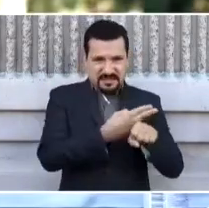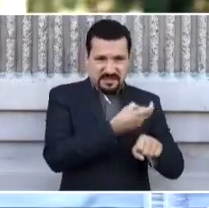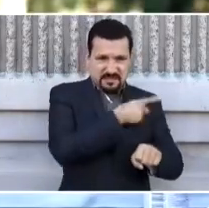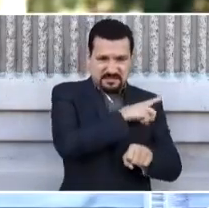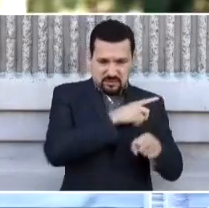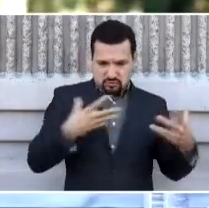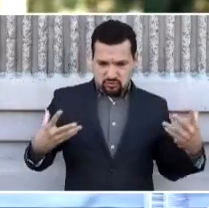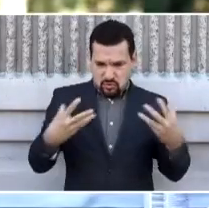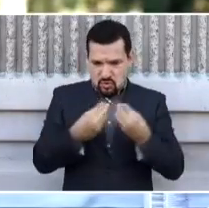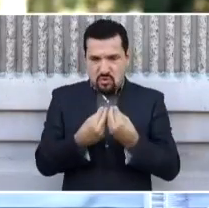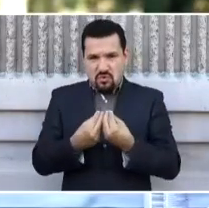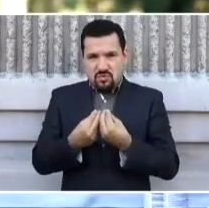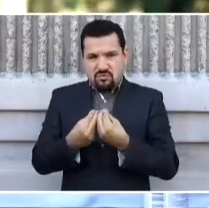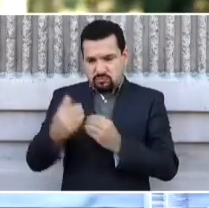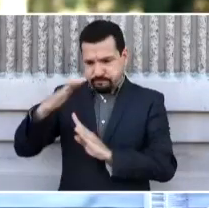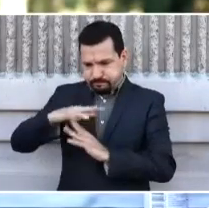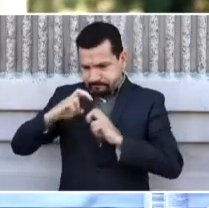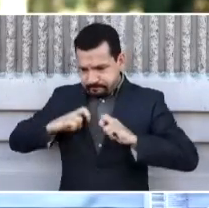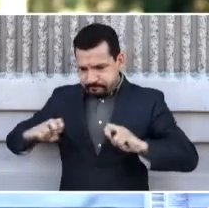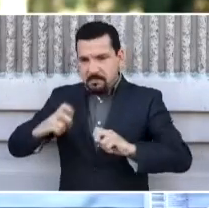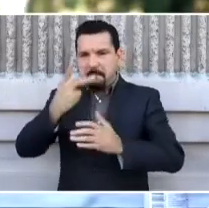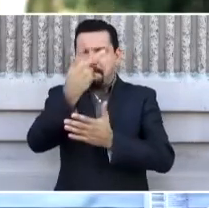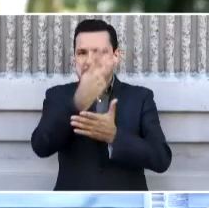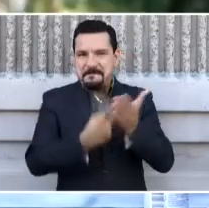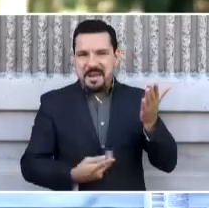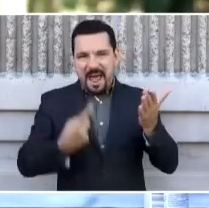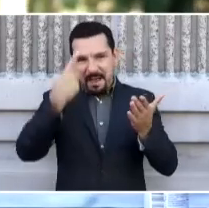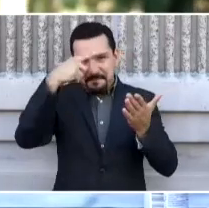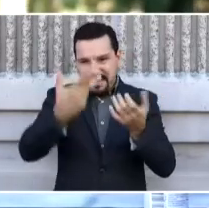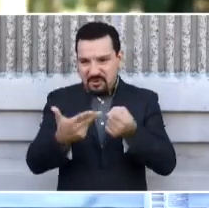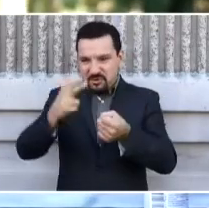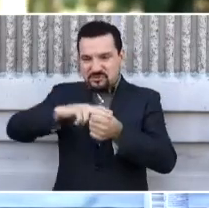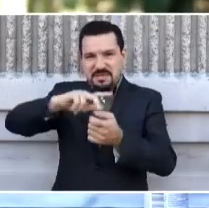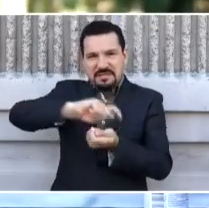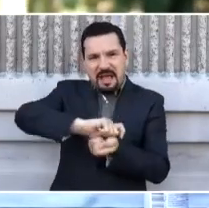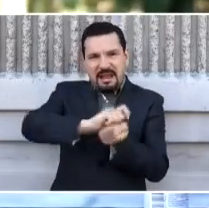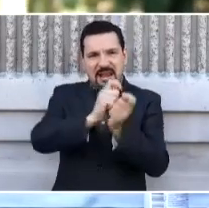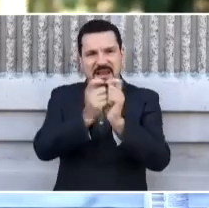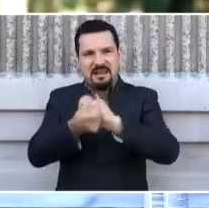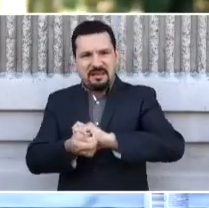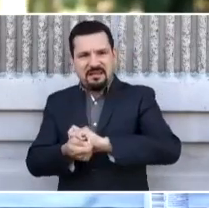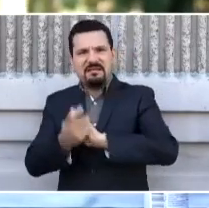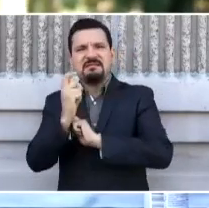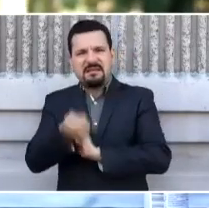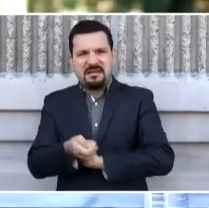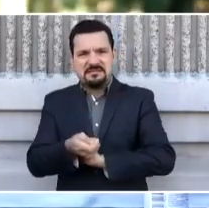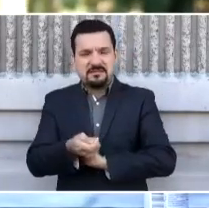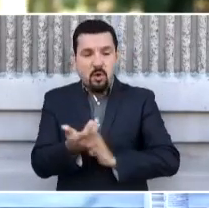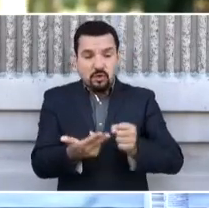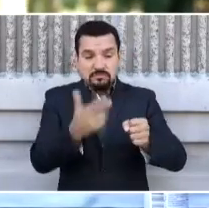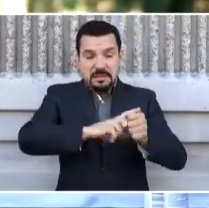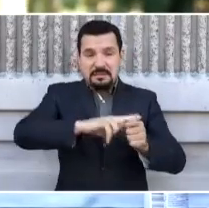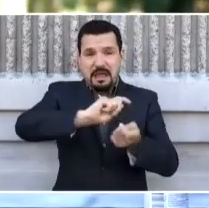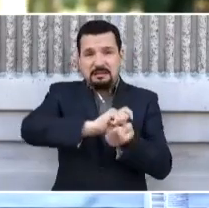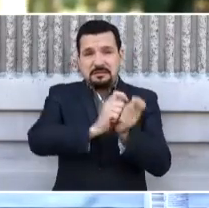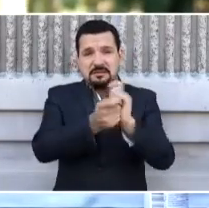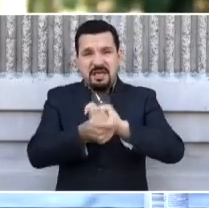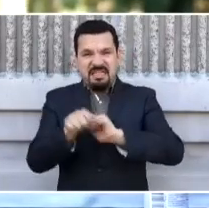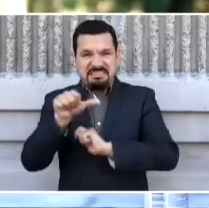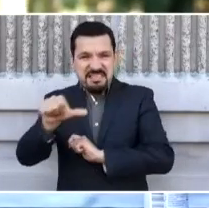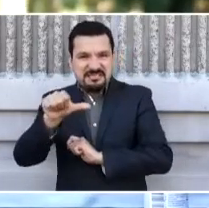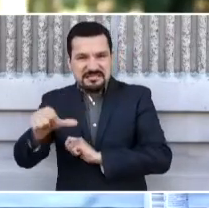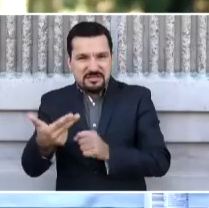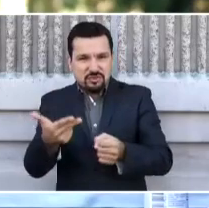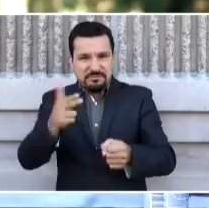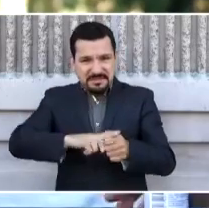implementamos el plan de reconversión hospitalaria, en el cual, como bien su nombre lo dice, reconvertimos a nuestros 16